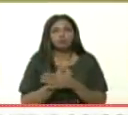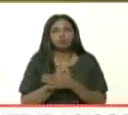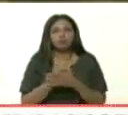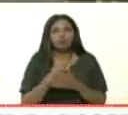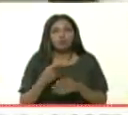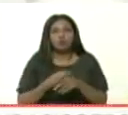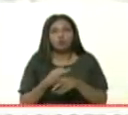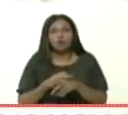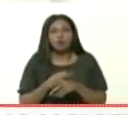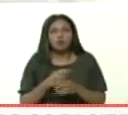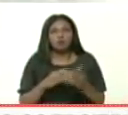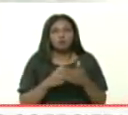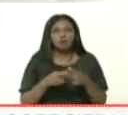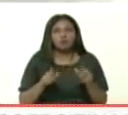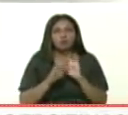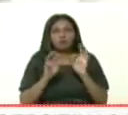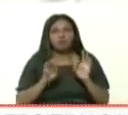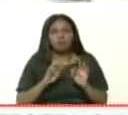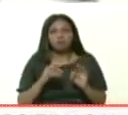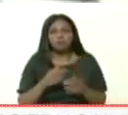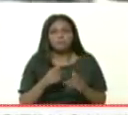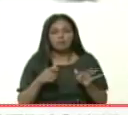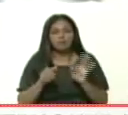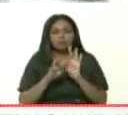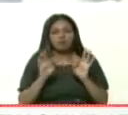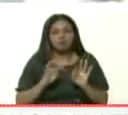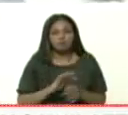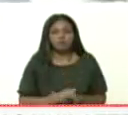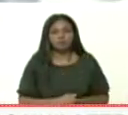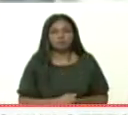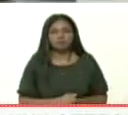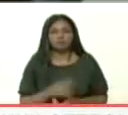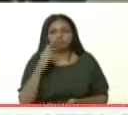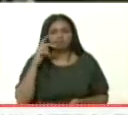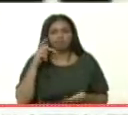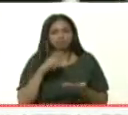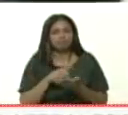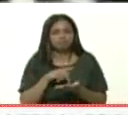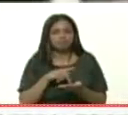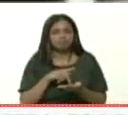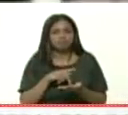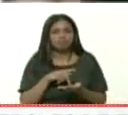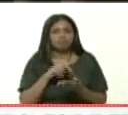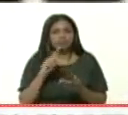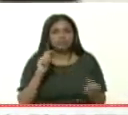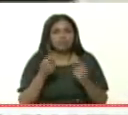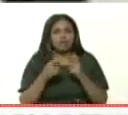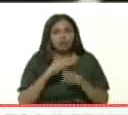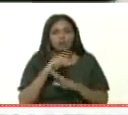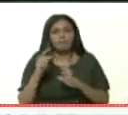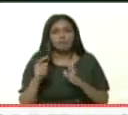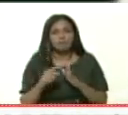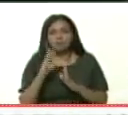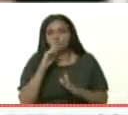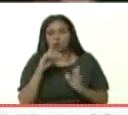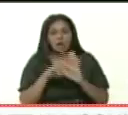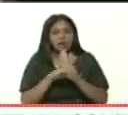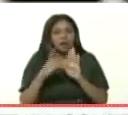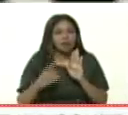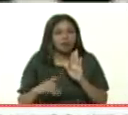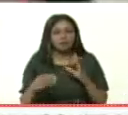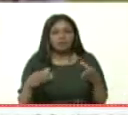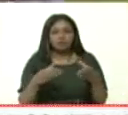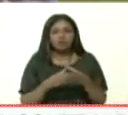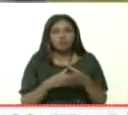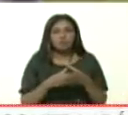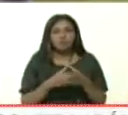Duque la complicidad con la banda de Los Rastrojos para perpetrar el traslado completamente ilegal por parte de la banda de